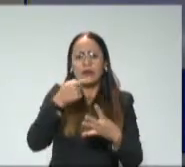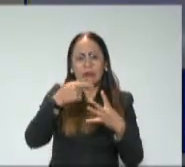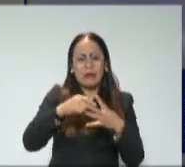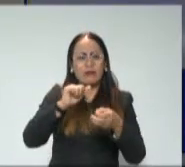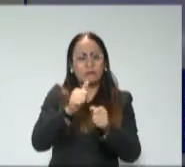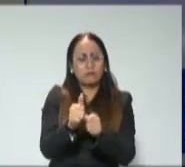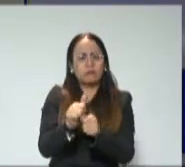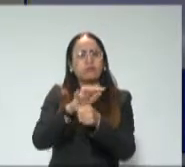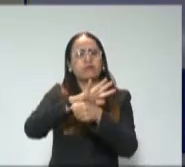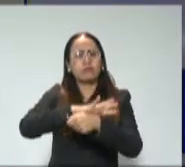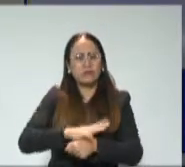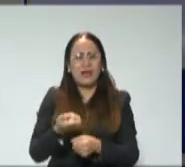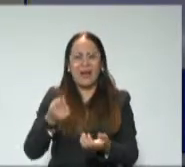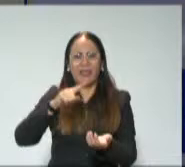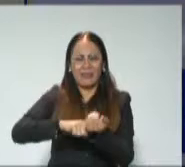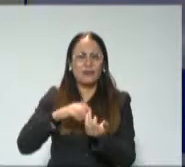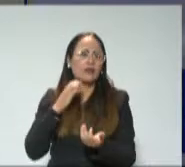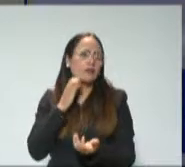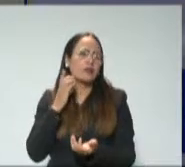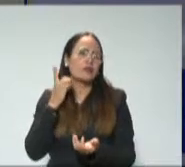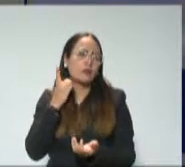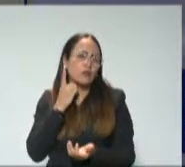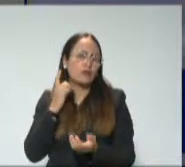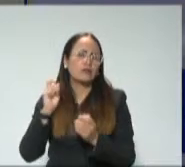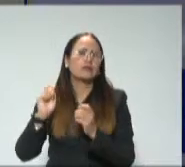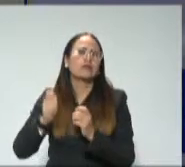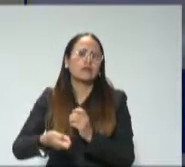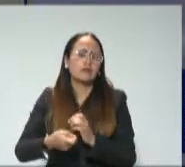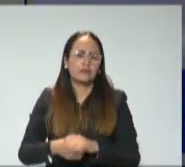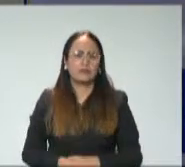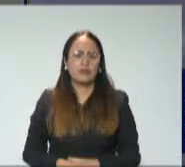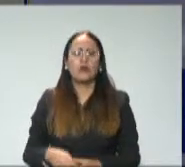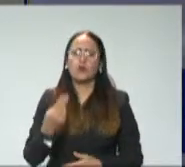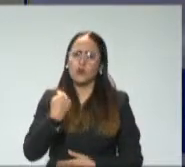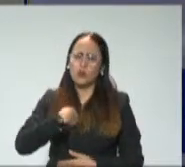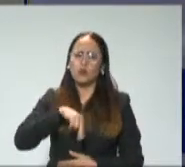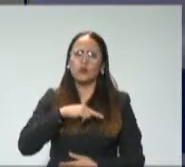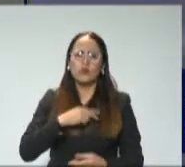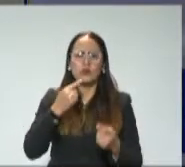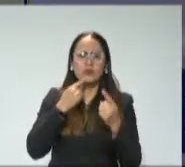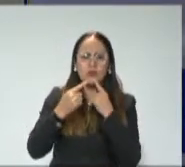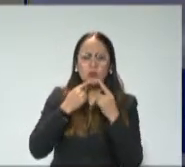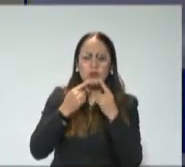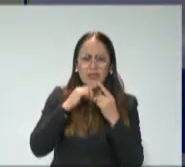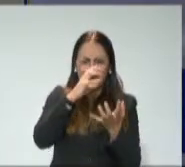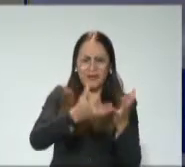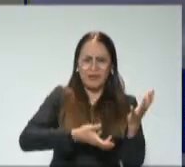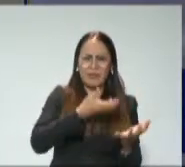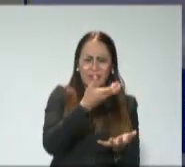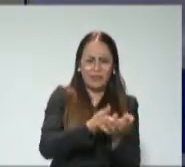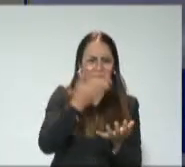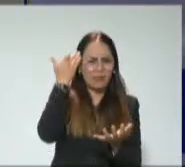pandemia se ha dado en la cámara de diputados discutimos durante el receso